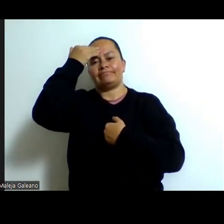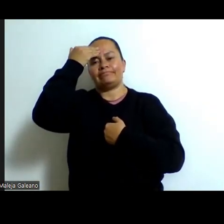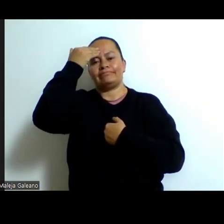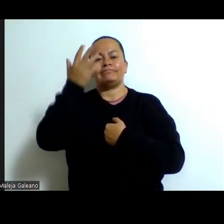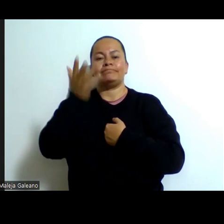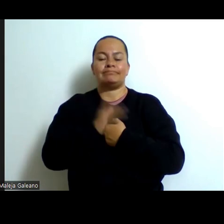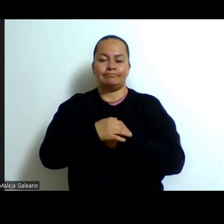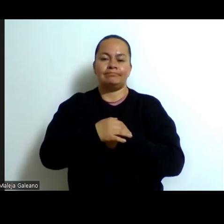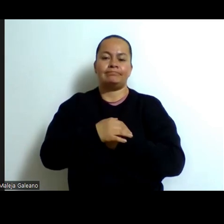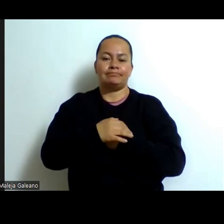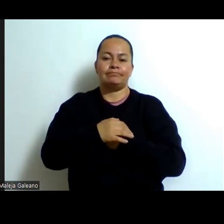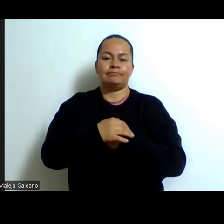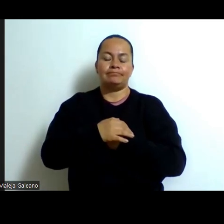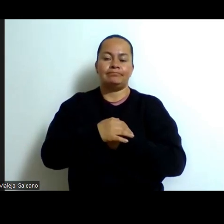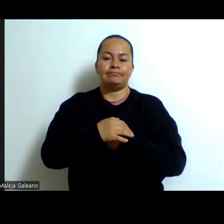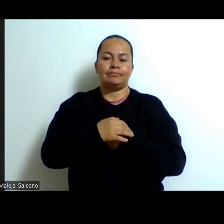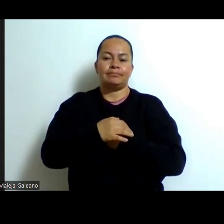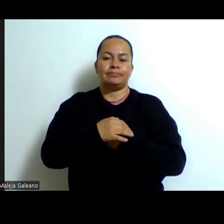este